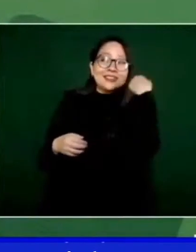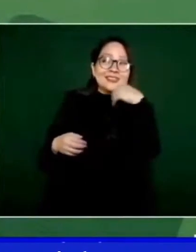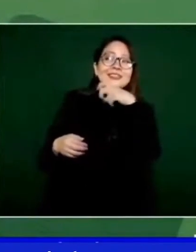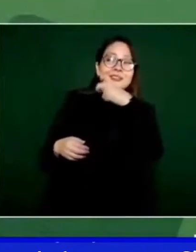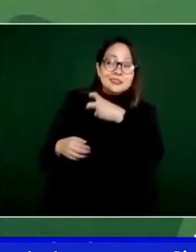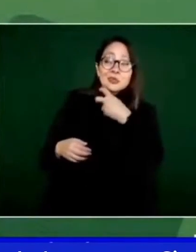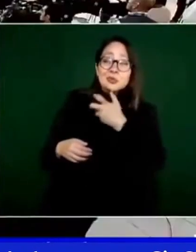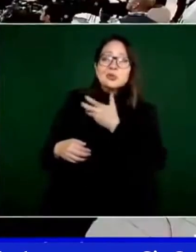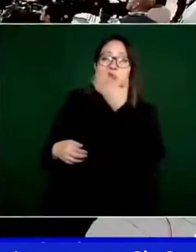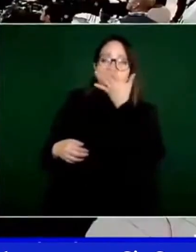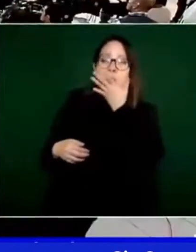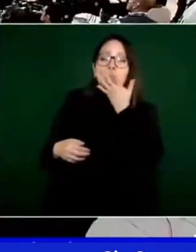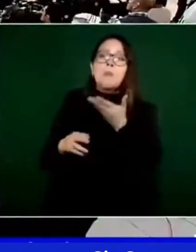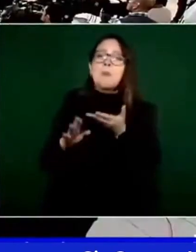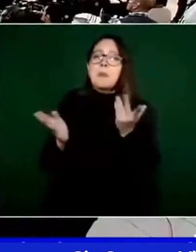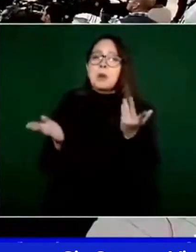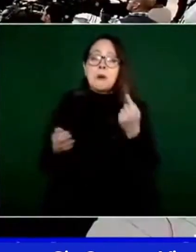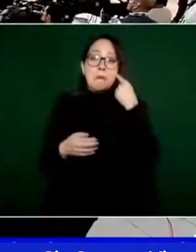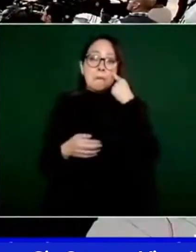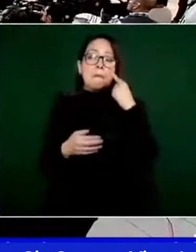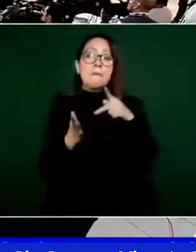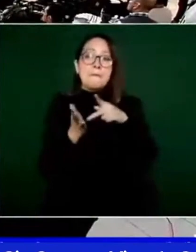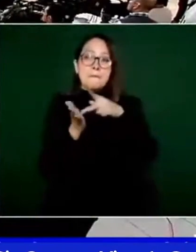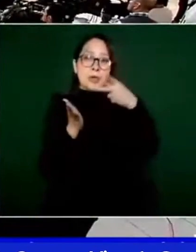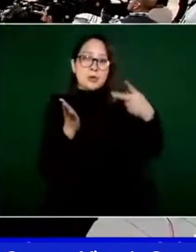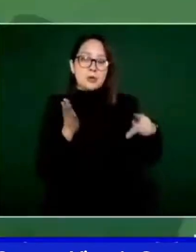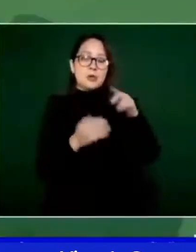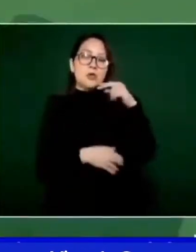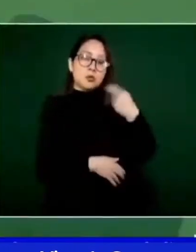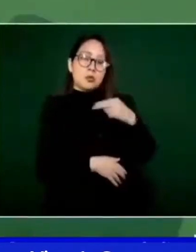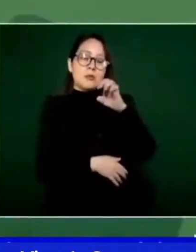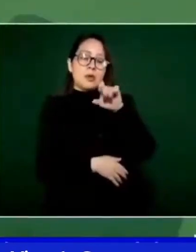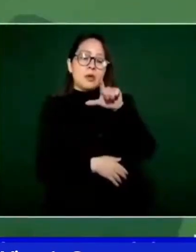El dueño del periódico El Financiero.